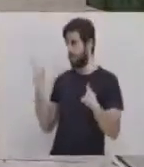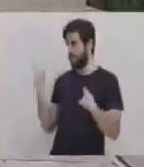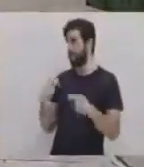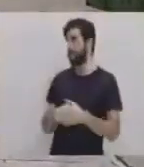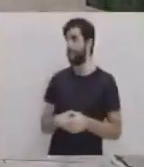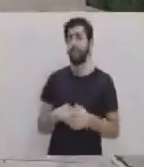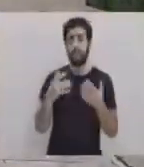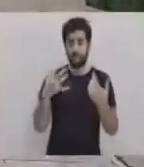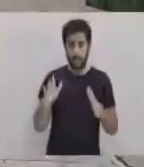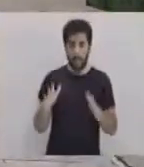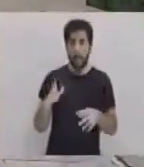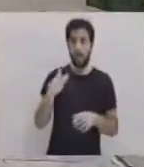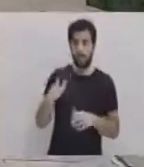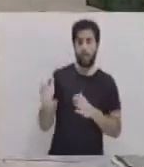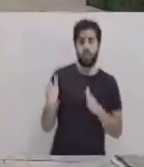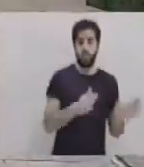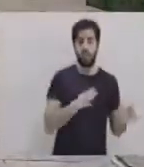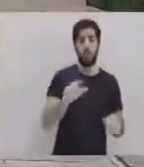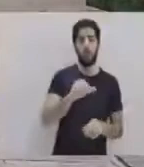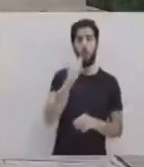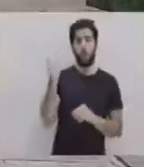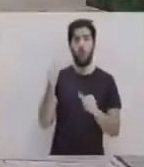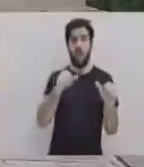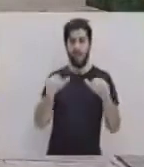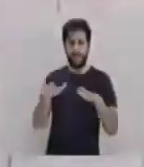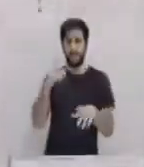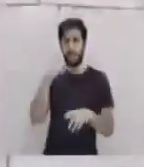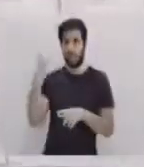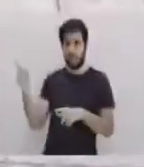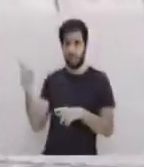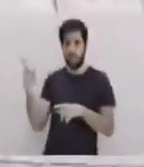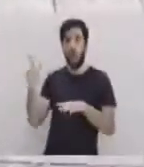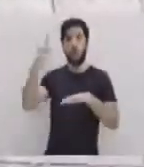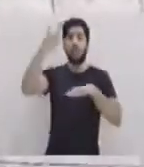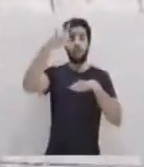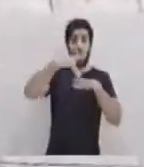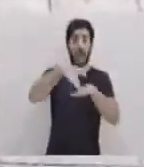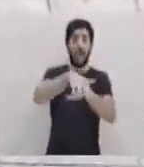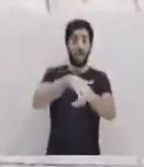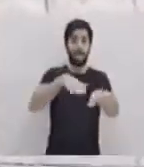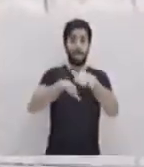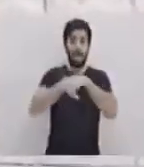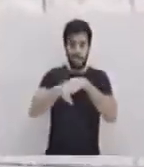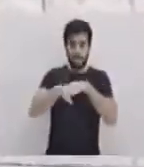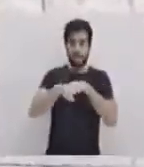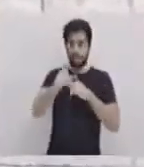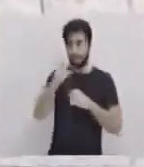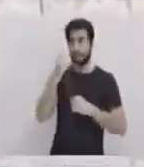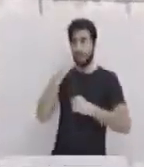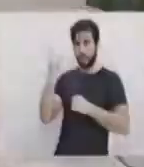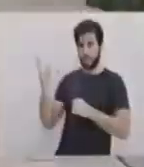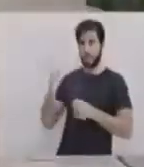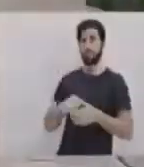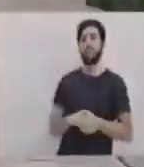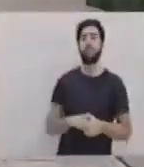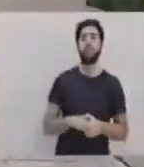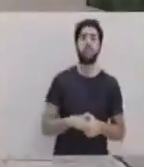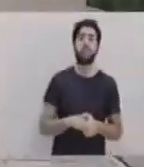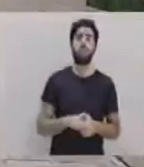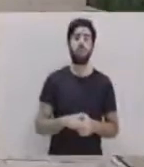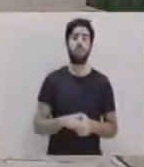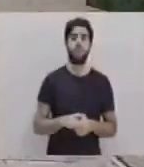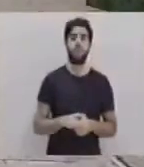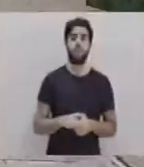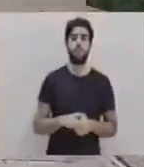En el siguiente me voy a juntar los pies y vamos a tocarnos la punta de los pies sin flexionar las rodillas. Y por